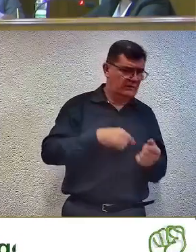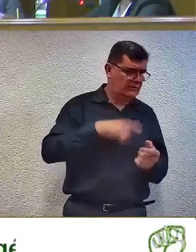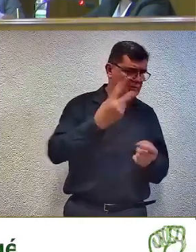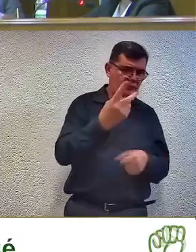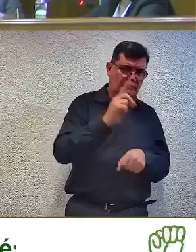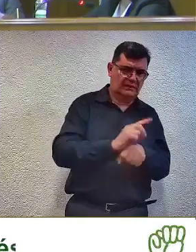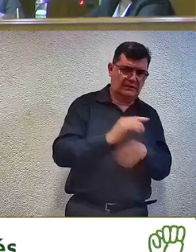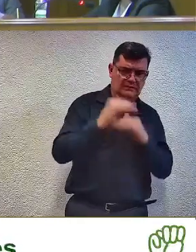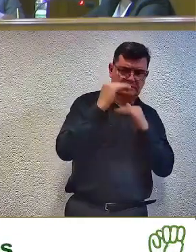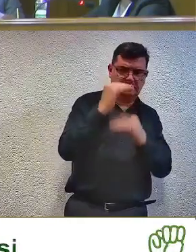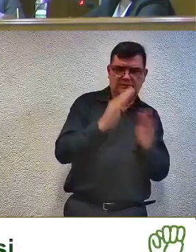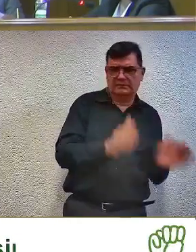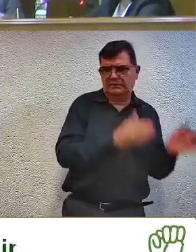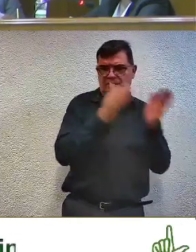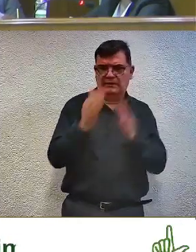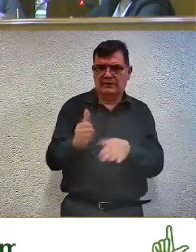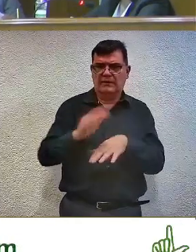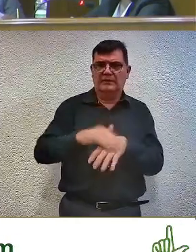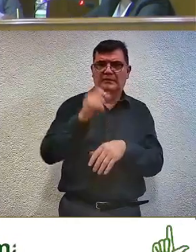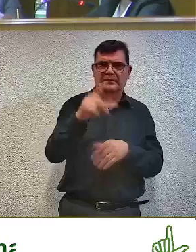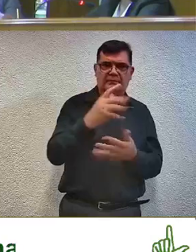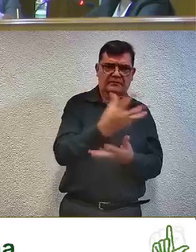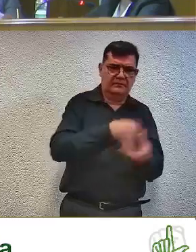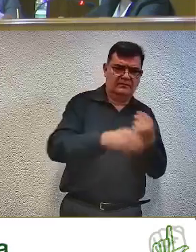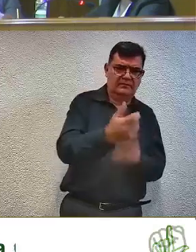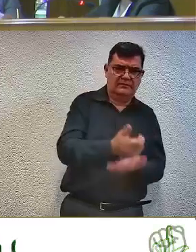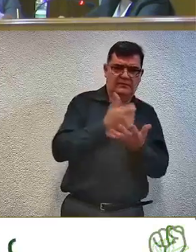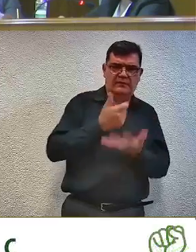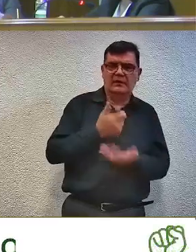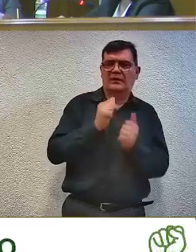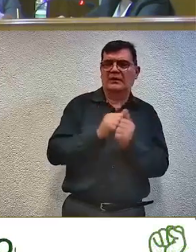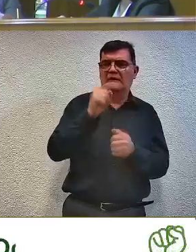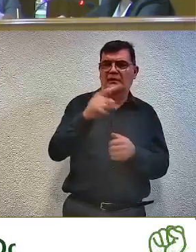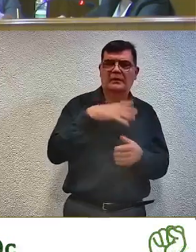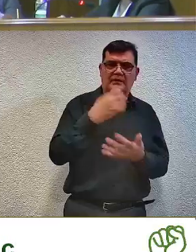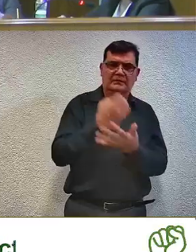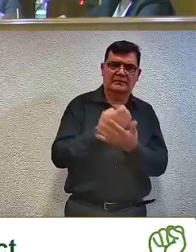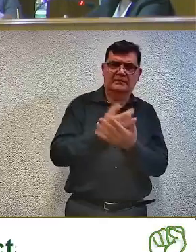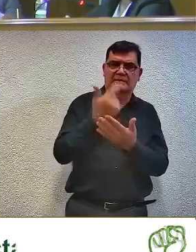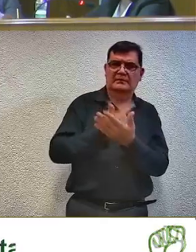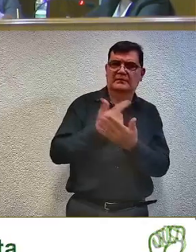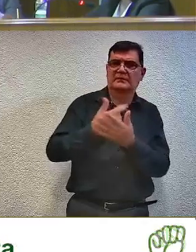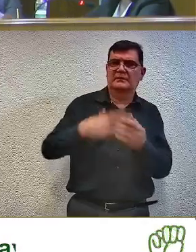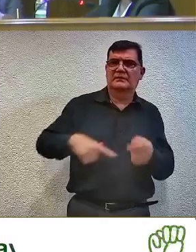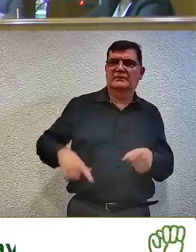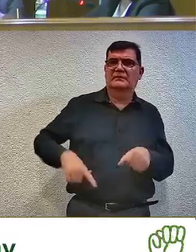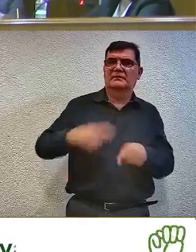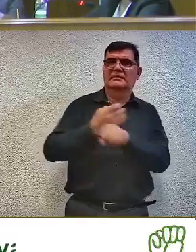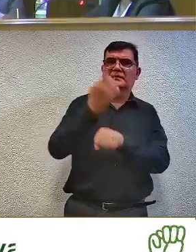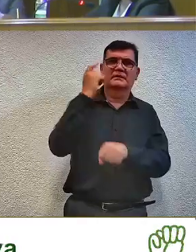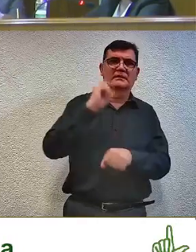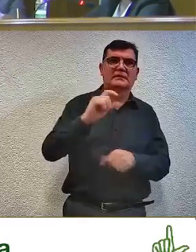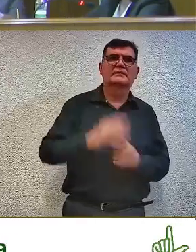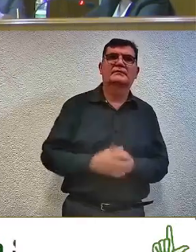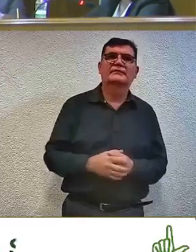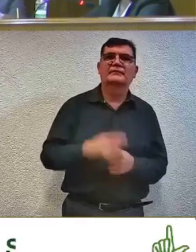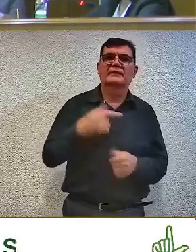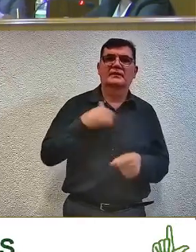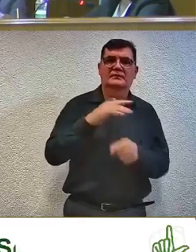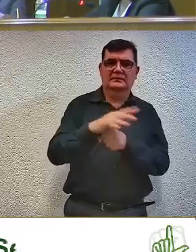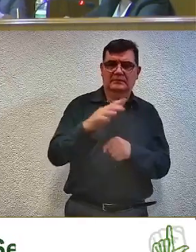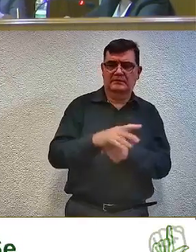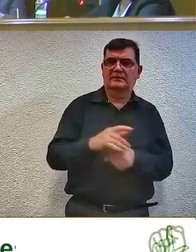días hábiles siguientes a la recepción del recurso por parte de la Secretaría de Finanzas y Administración del Gobierno del Estado de Guerrero. No